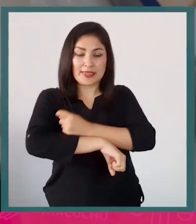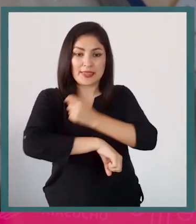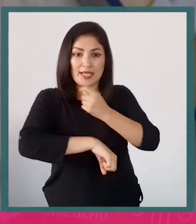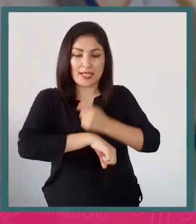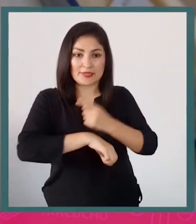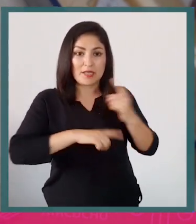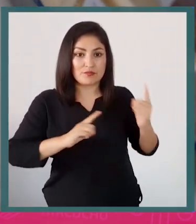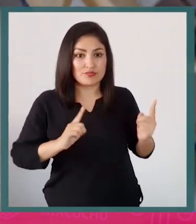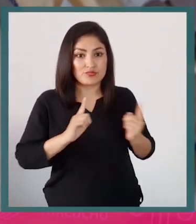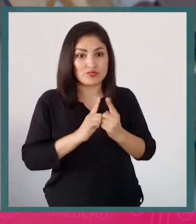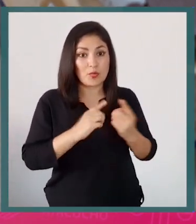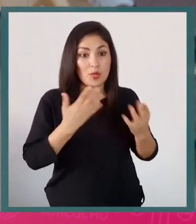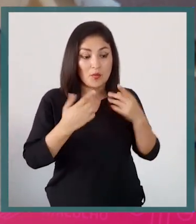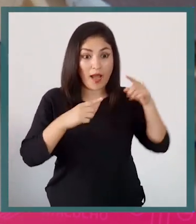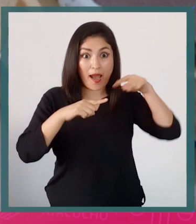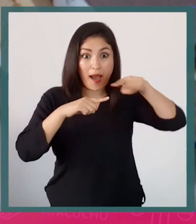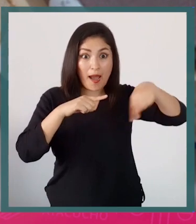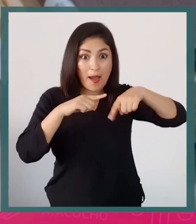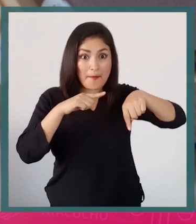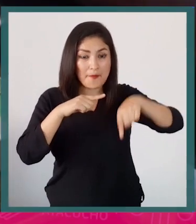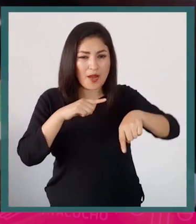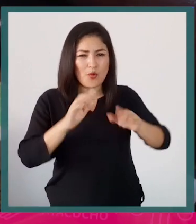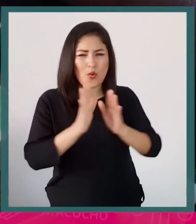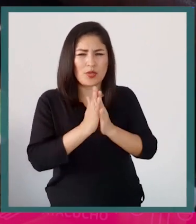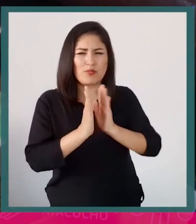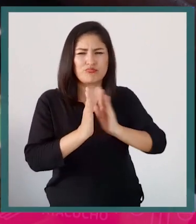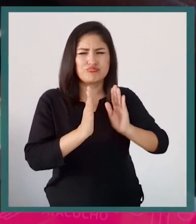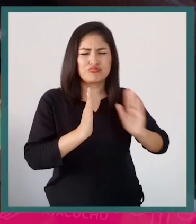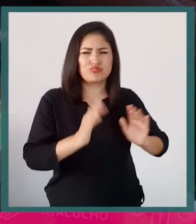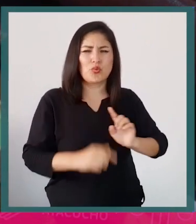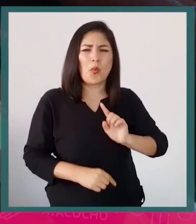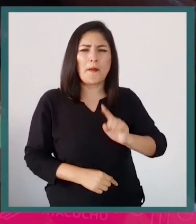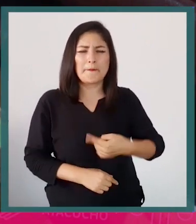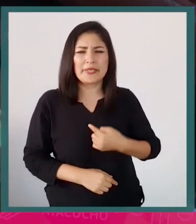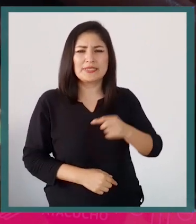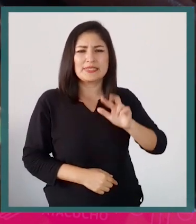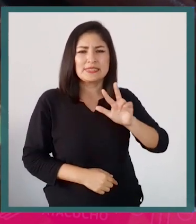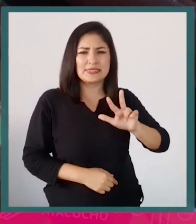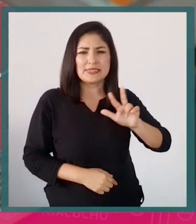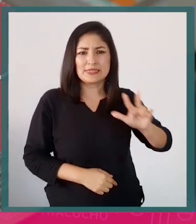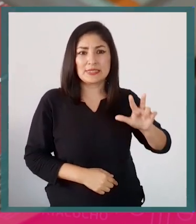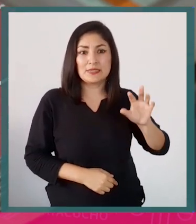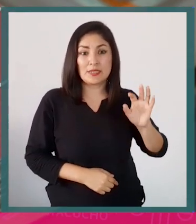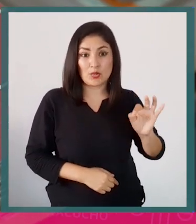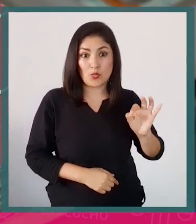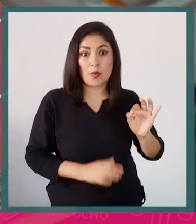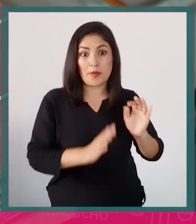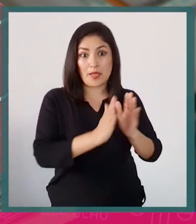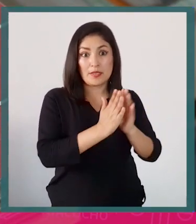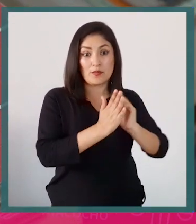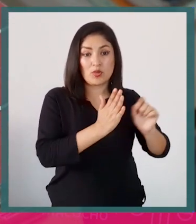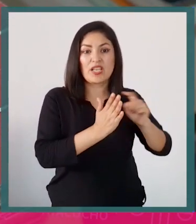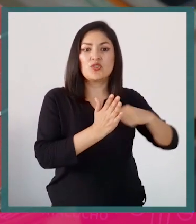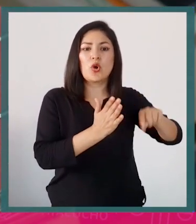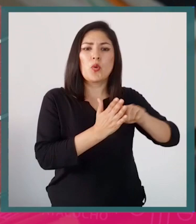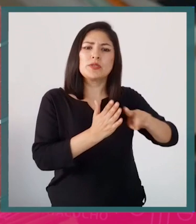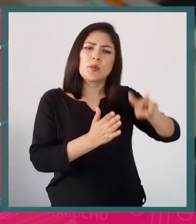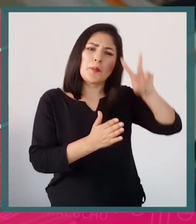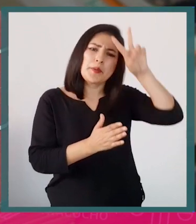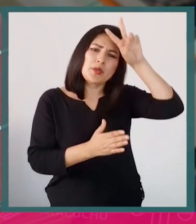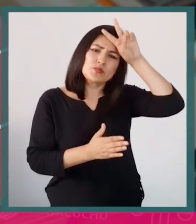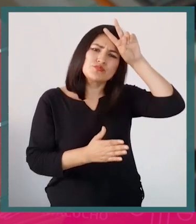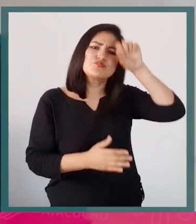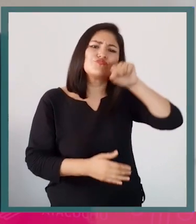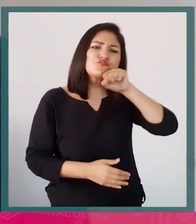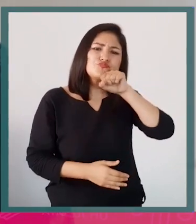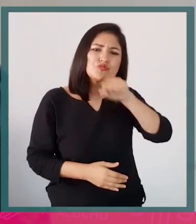vamos a bajar la bóveda donde están las 1.339 unidades bibliográficas que han sido consideradas Patrimonio Cultural de la